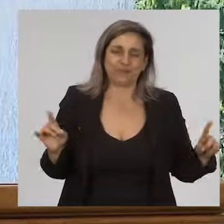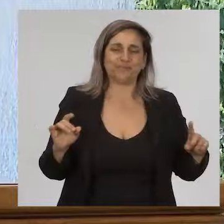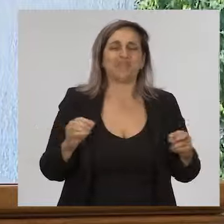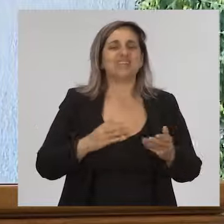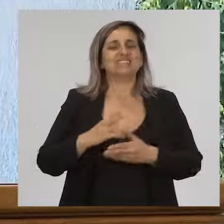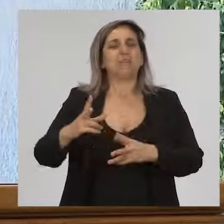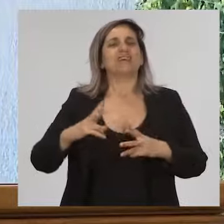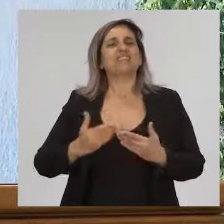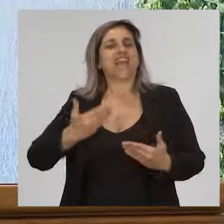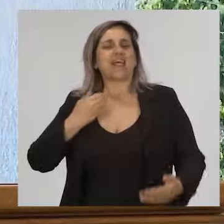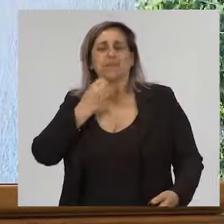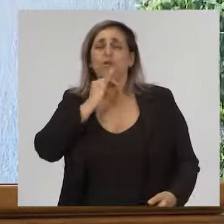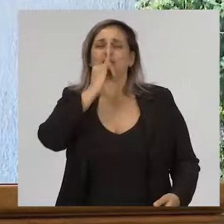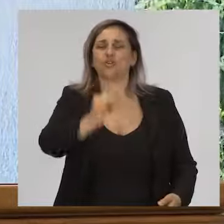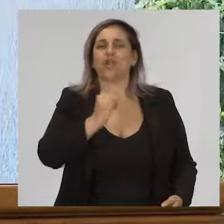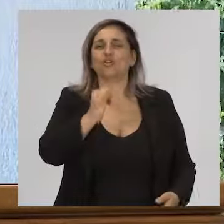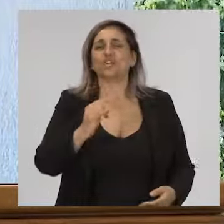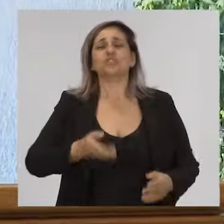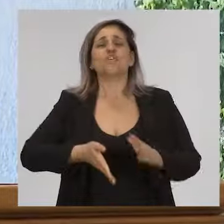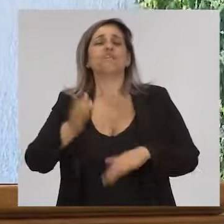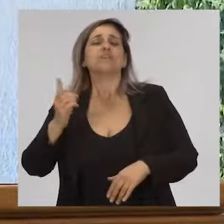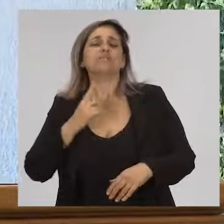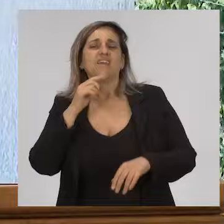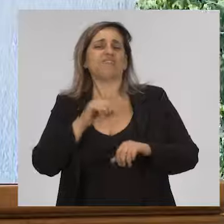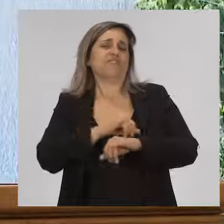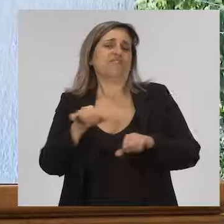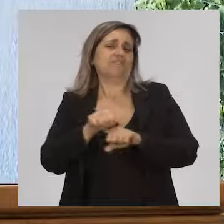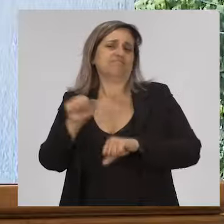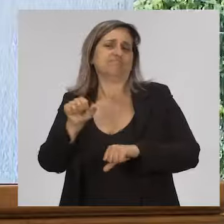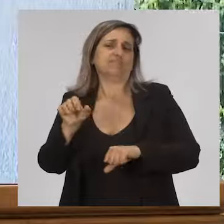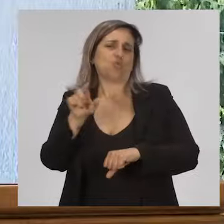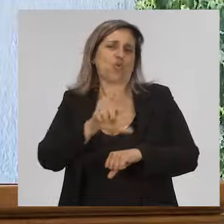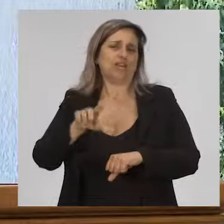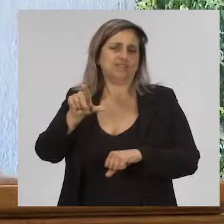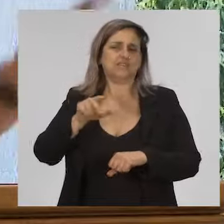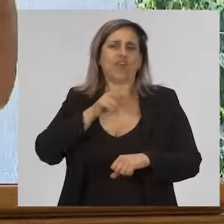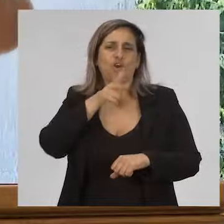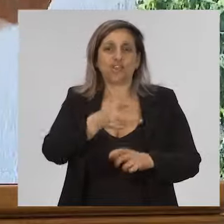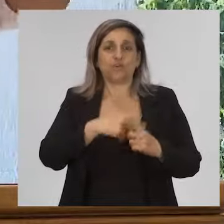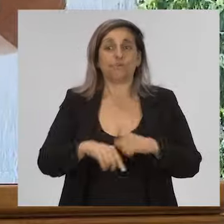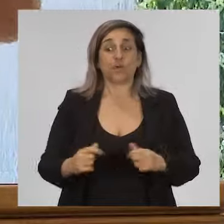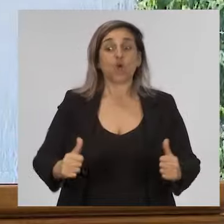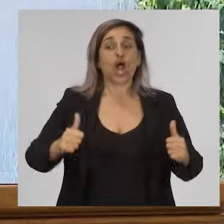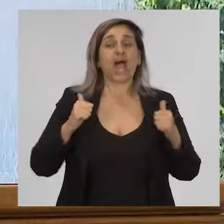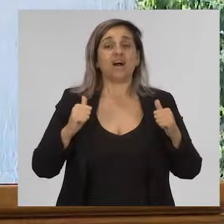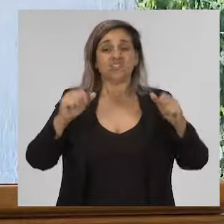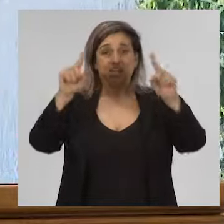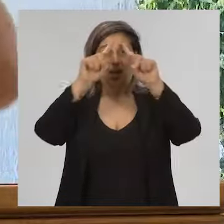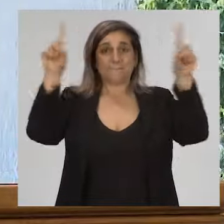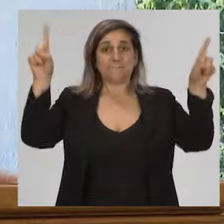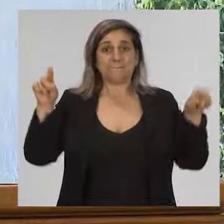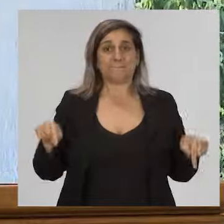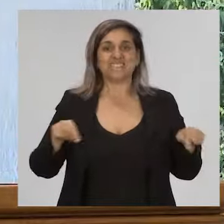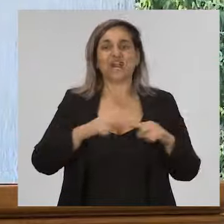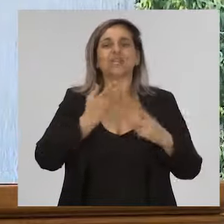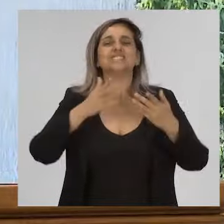frase y les voy a contar un cuento. Un día fui a una graduación de mis hijos y en el pizarrón atrás habían